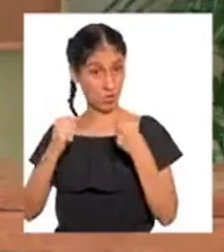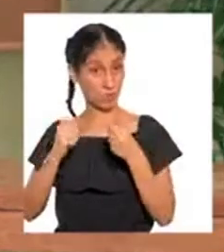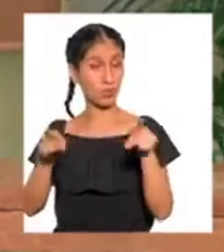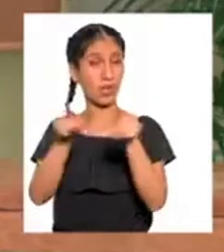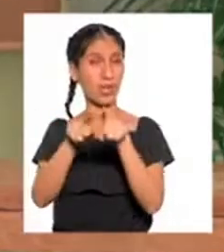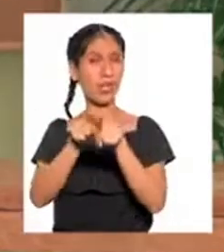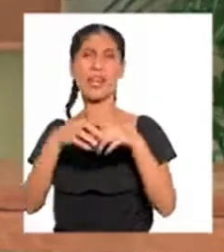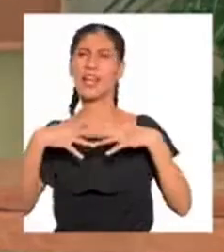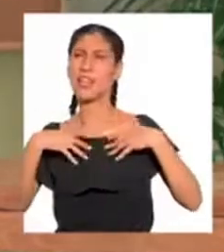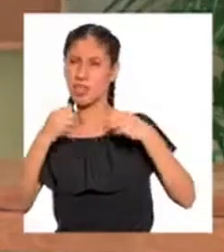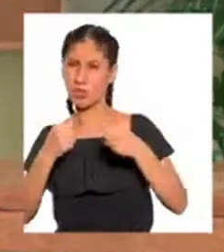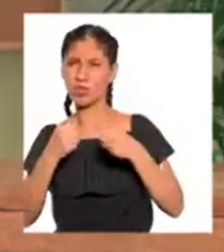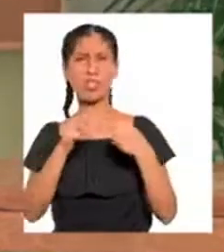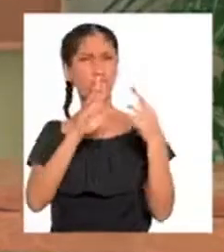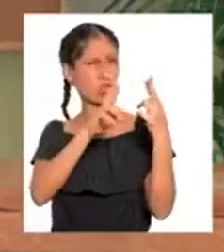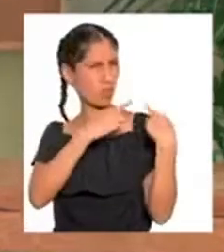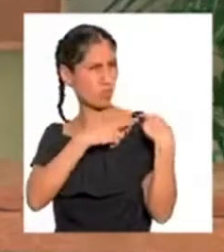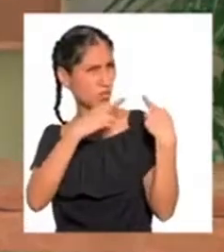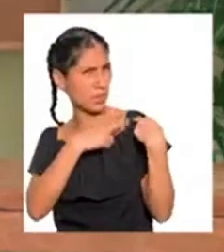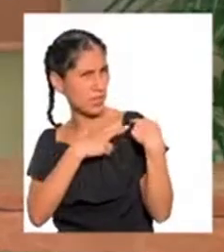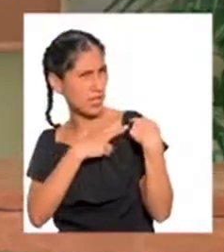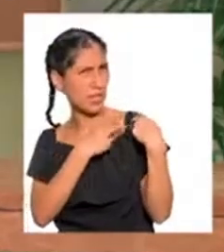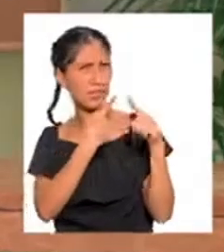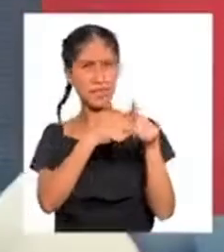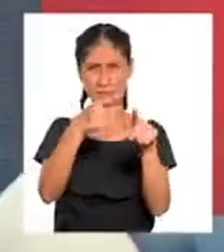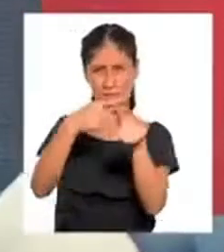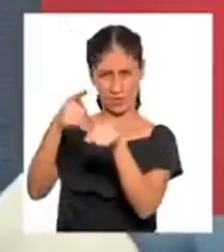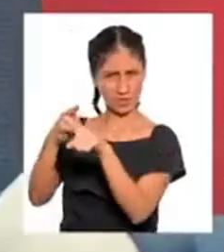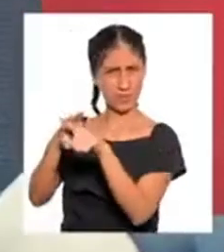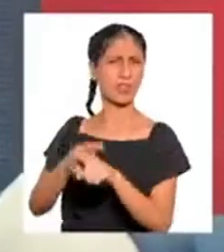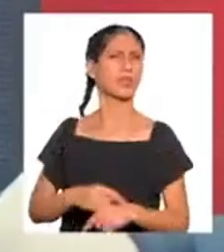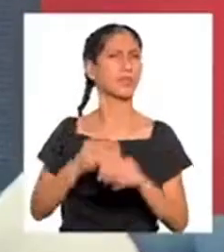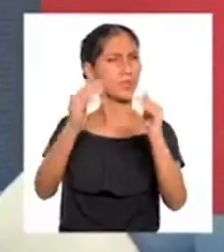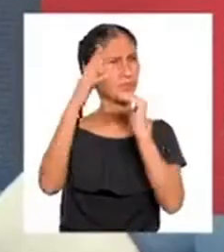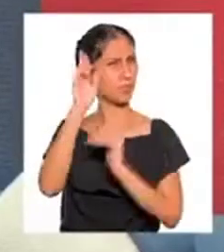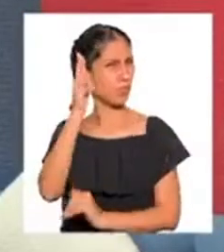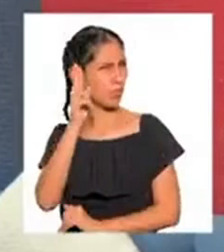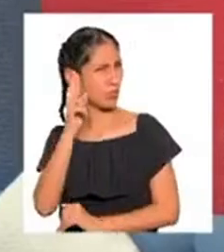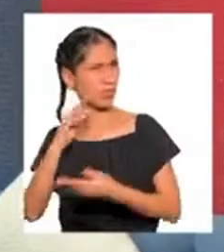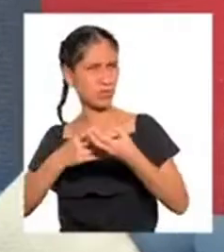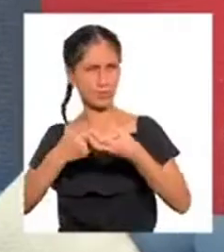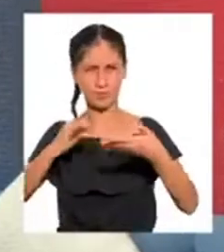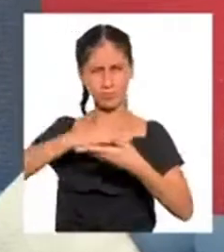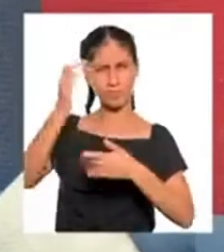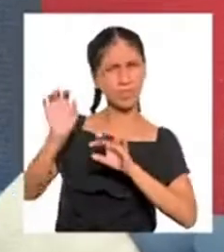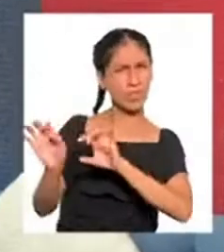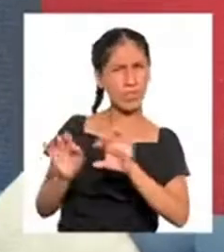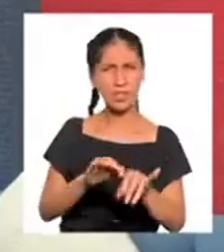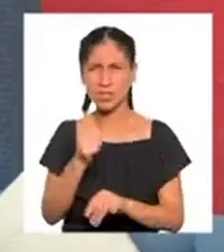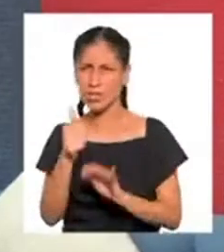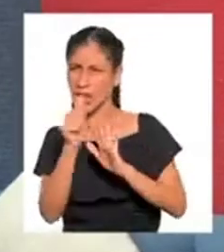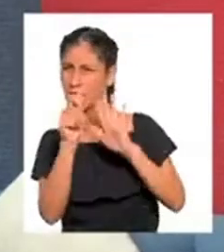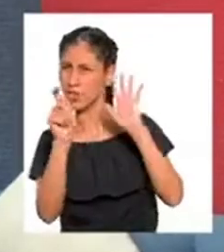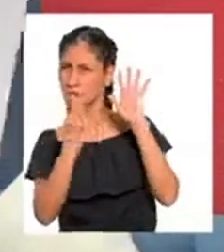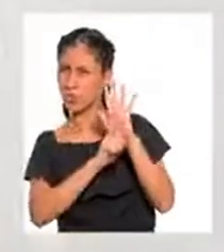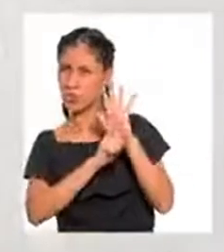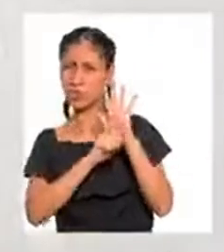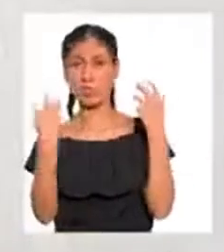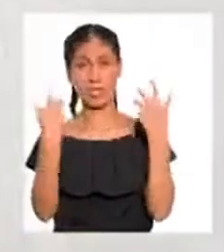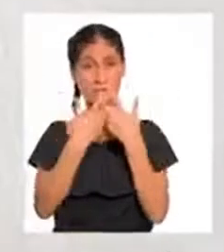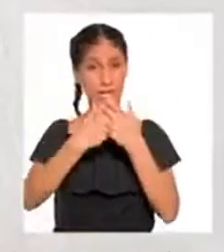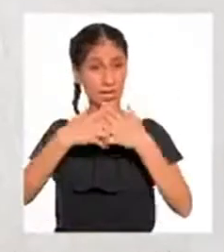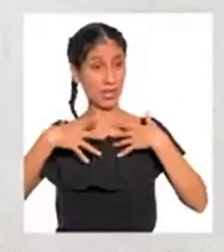municipalidades, las beneficencias y las órdenes religiosas. Profesor, en internet encontré los artículos sobre salud de la Constitución